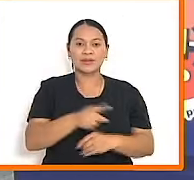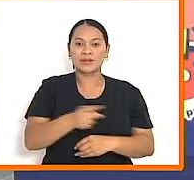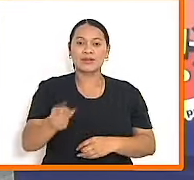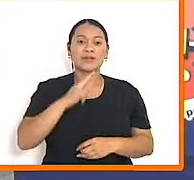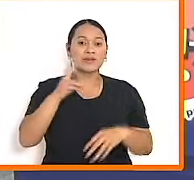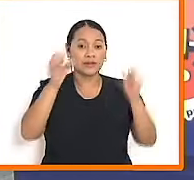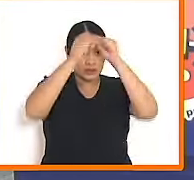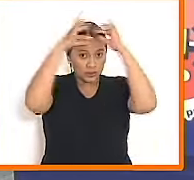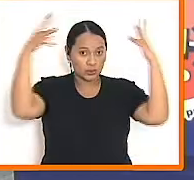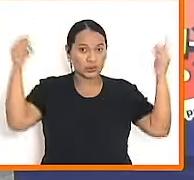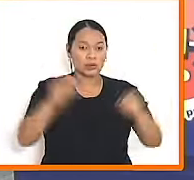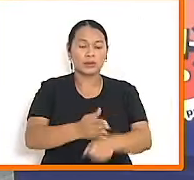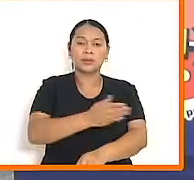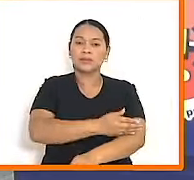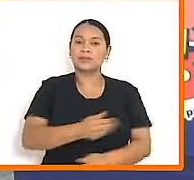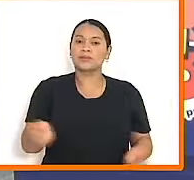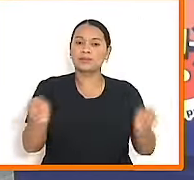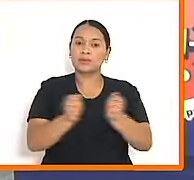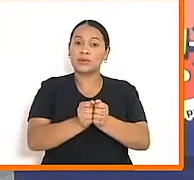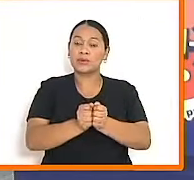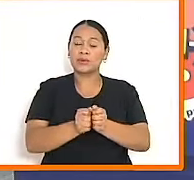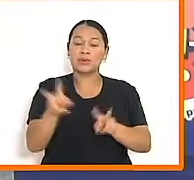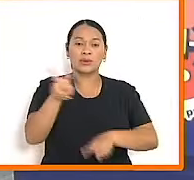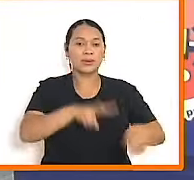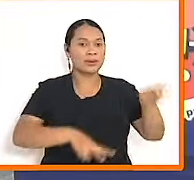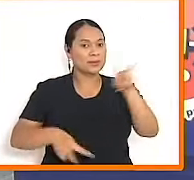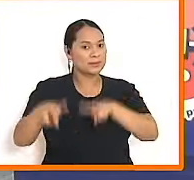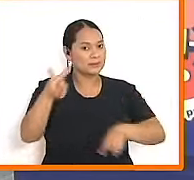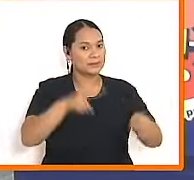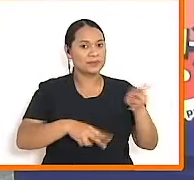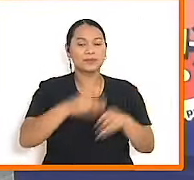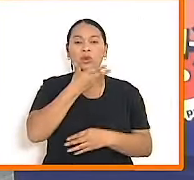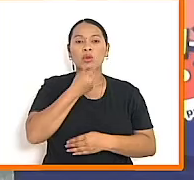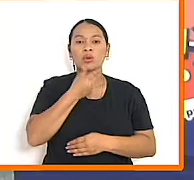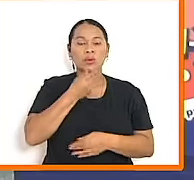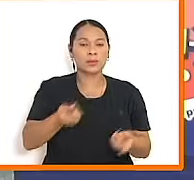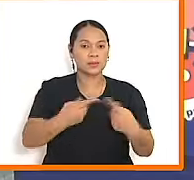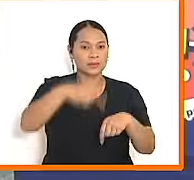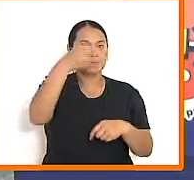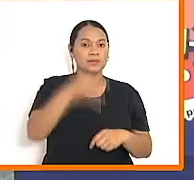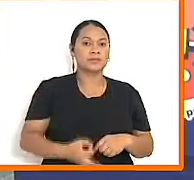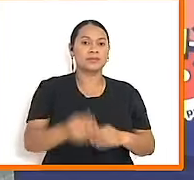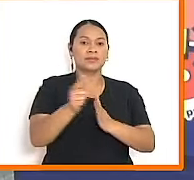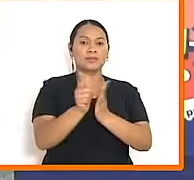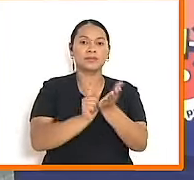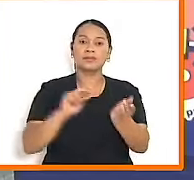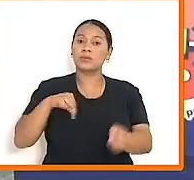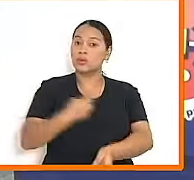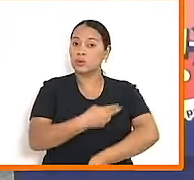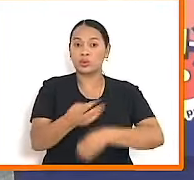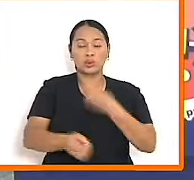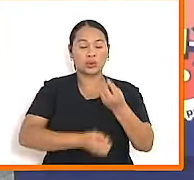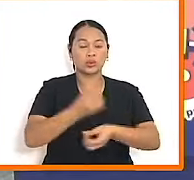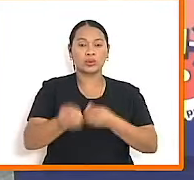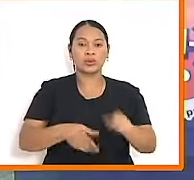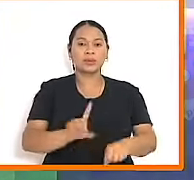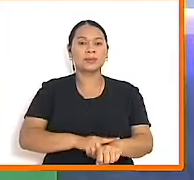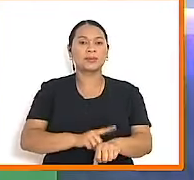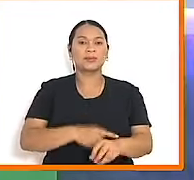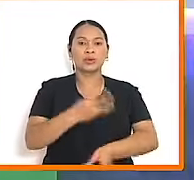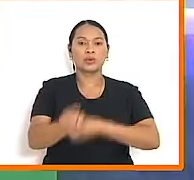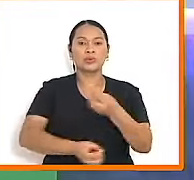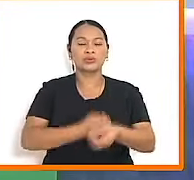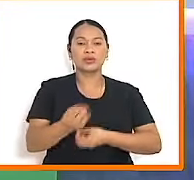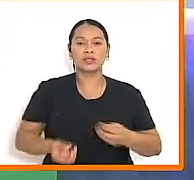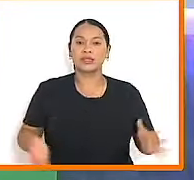pero antes queremos agradecer la compañía nuestro notario, quien está para dar fe y legalidad a nuestro sorteo. Y es así como es momento de incorporar